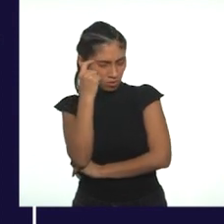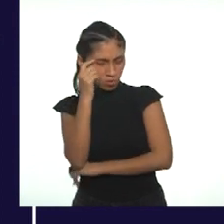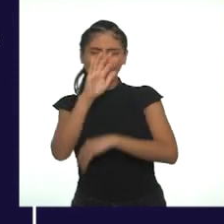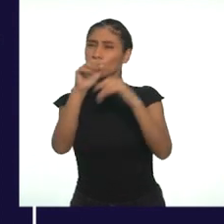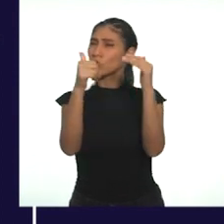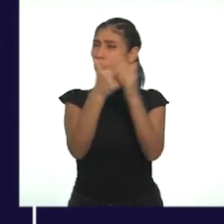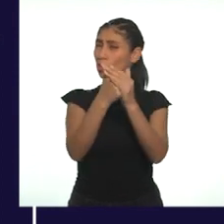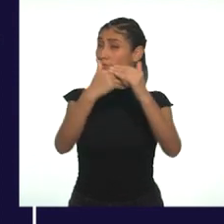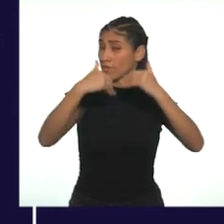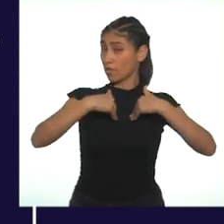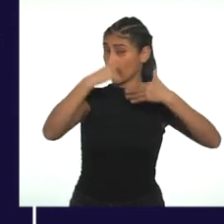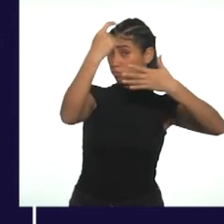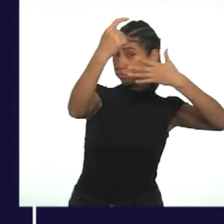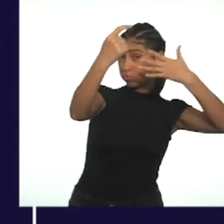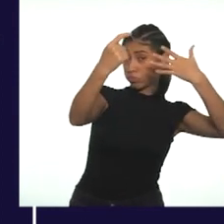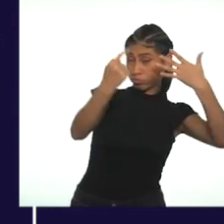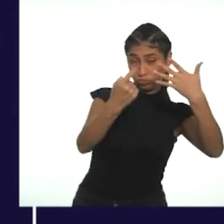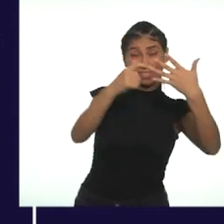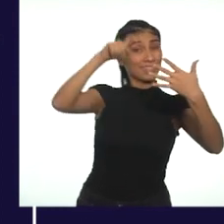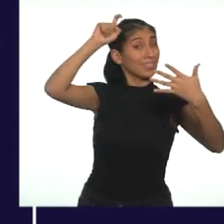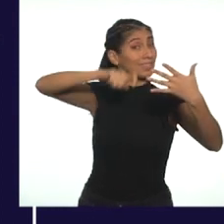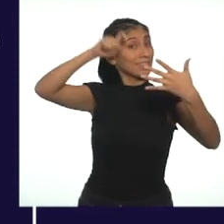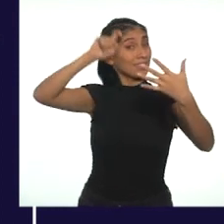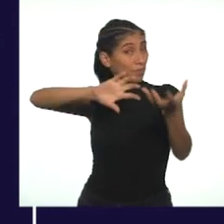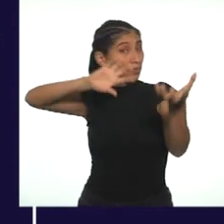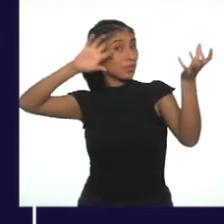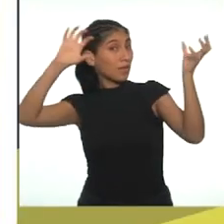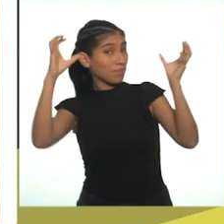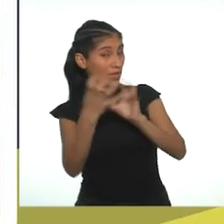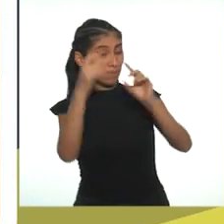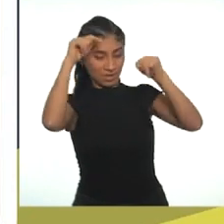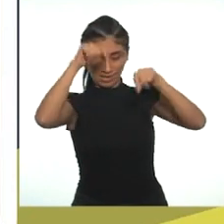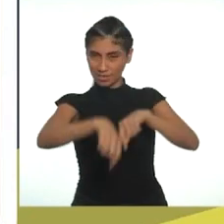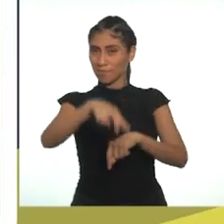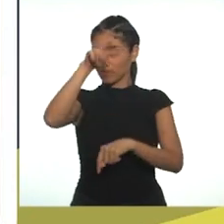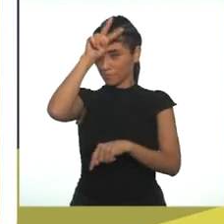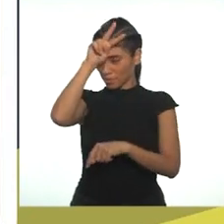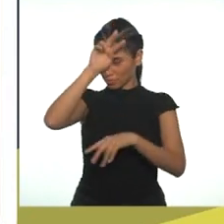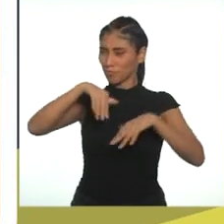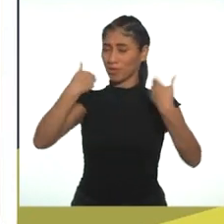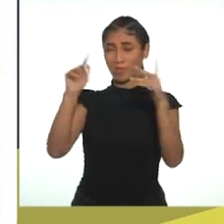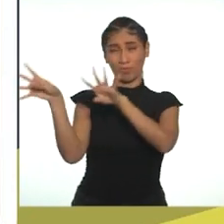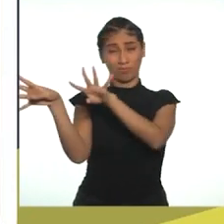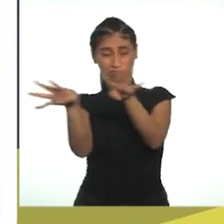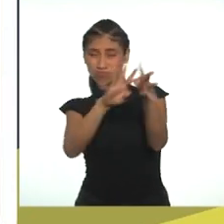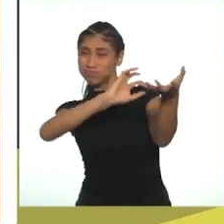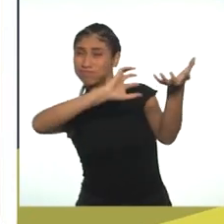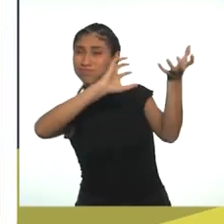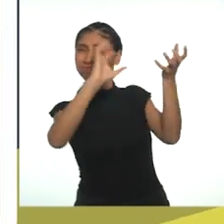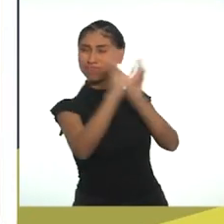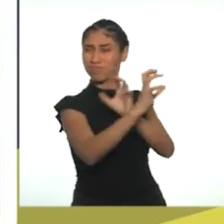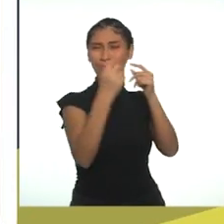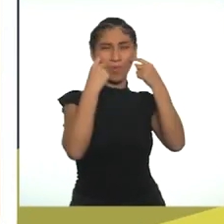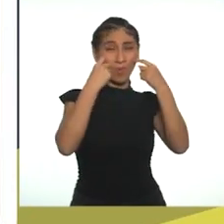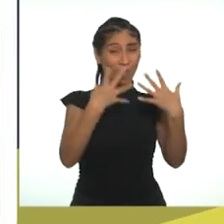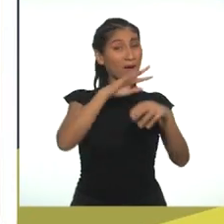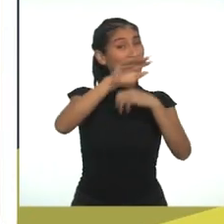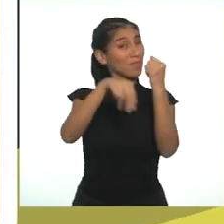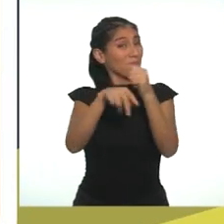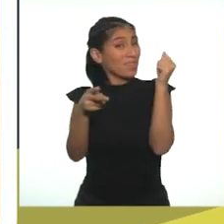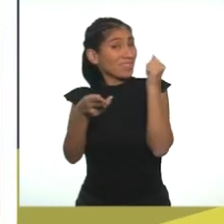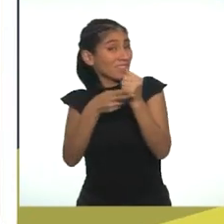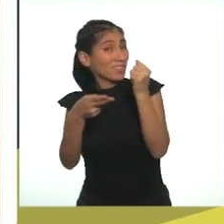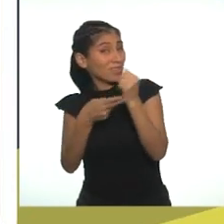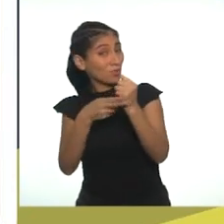reconocer que tenemos varias situaciones que afrontar y cambiar para que nuestro país sea un lugar más digno y seguro para todas